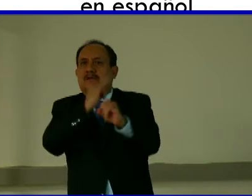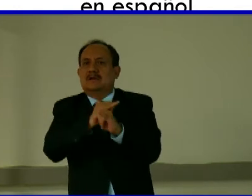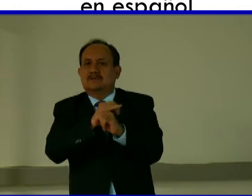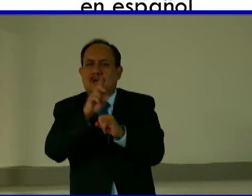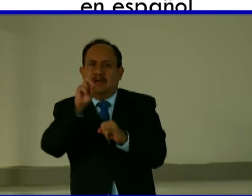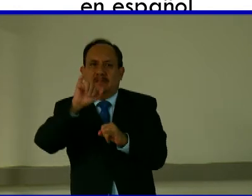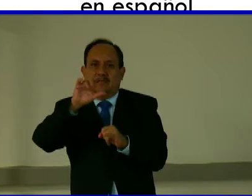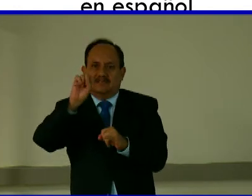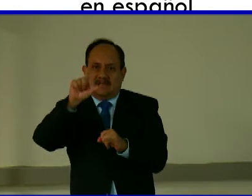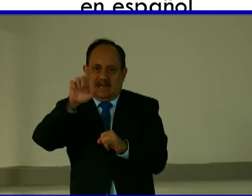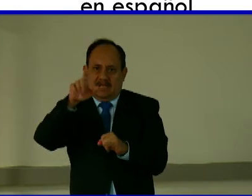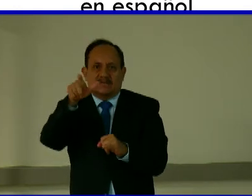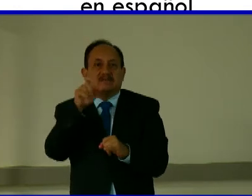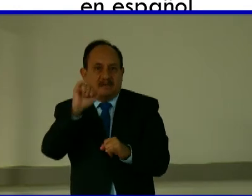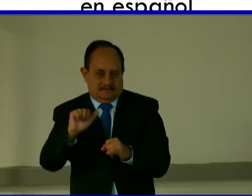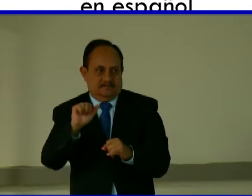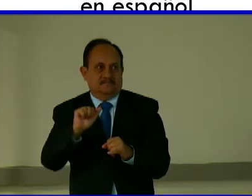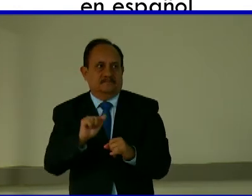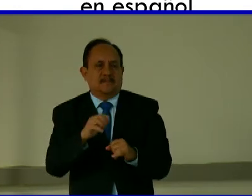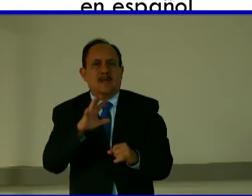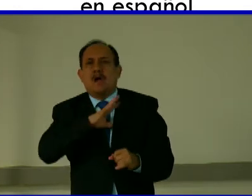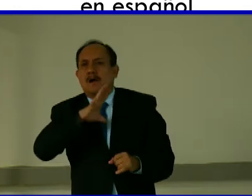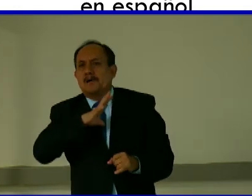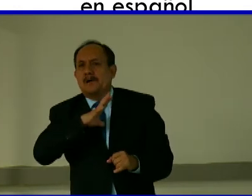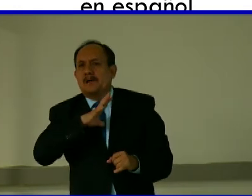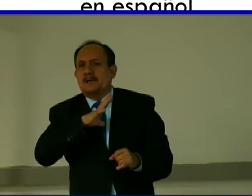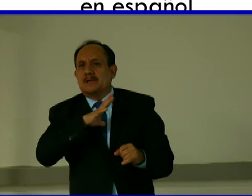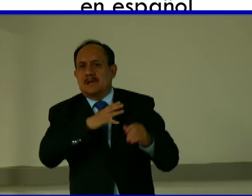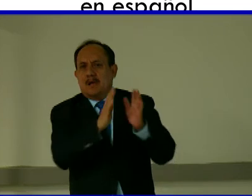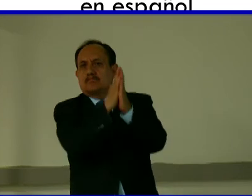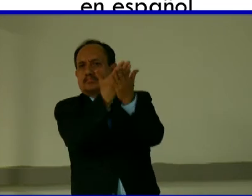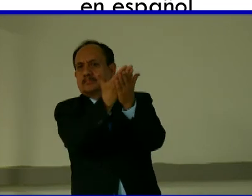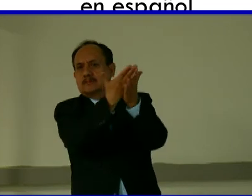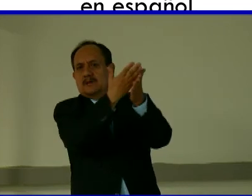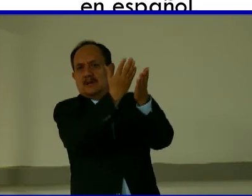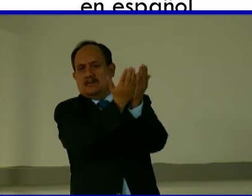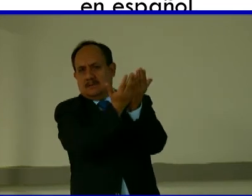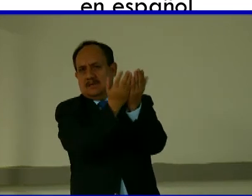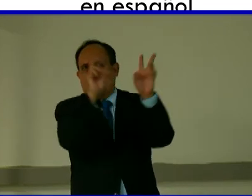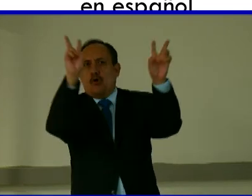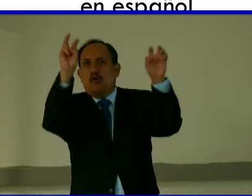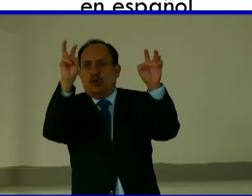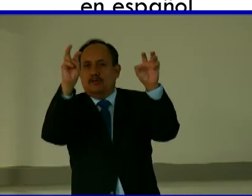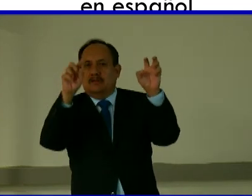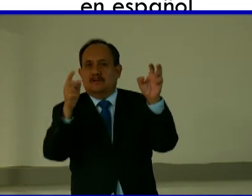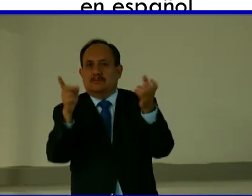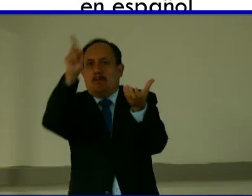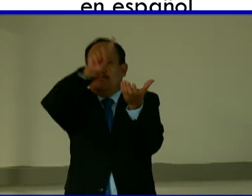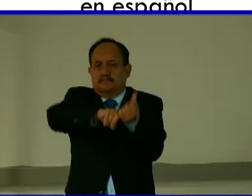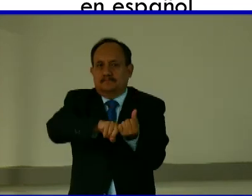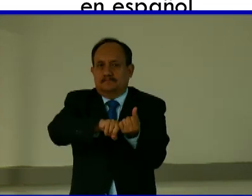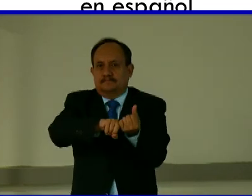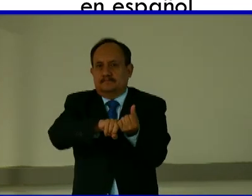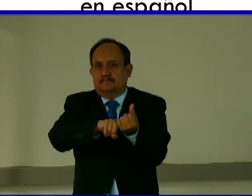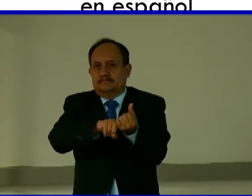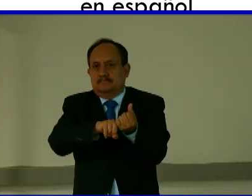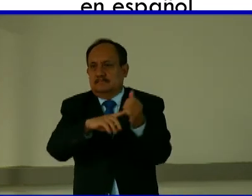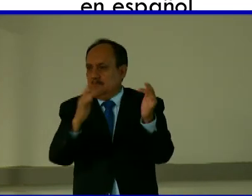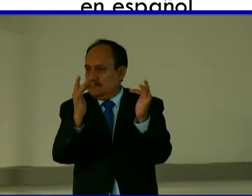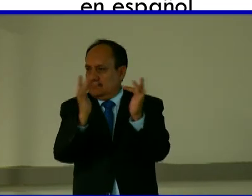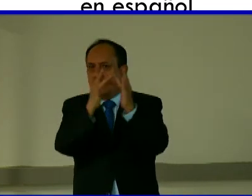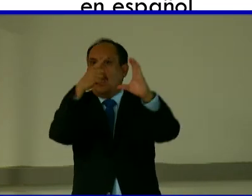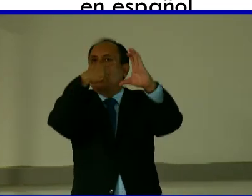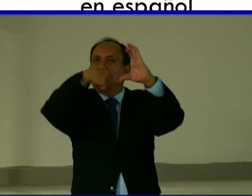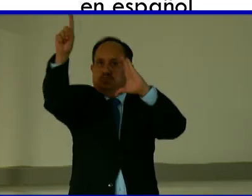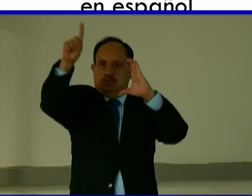Dislexia generó. Tengo el documento, está en sus... Lo subieron,